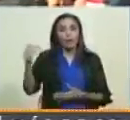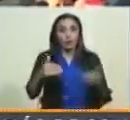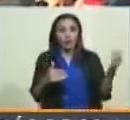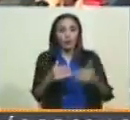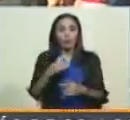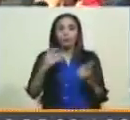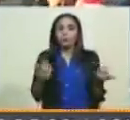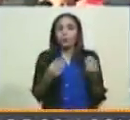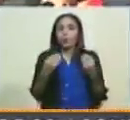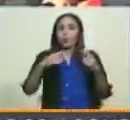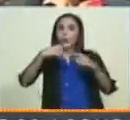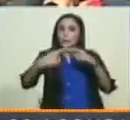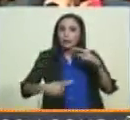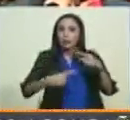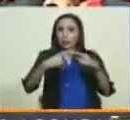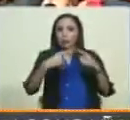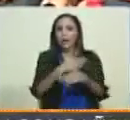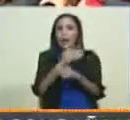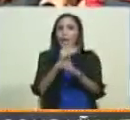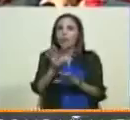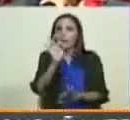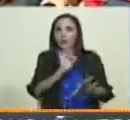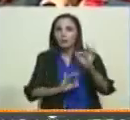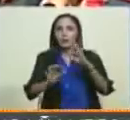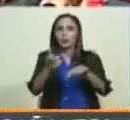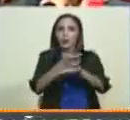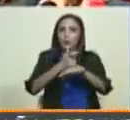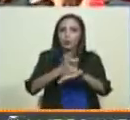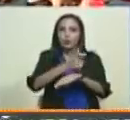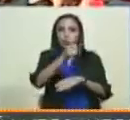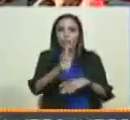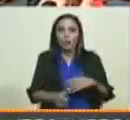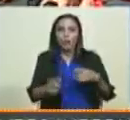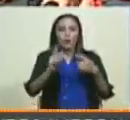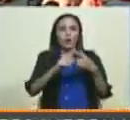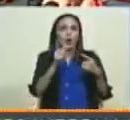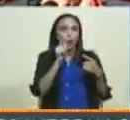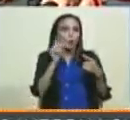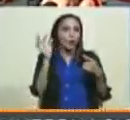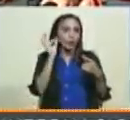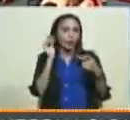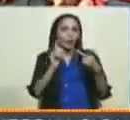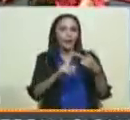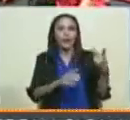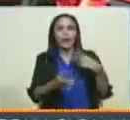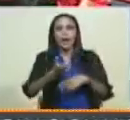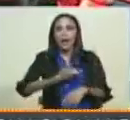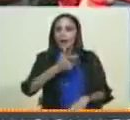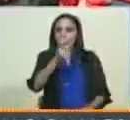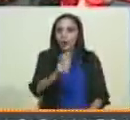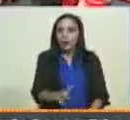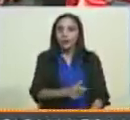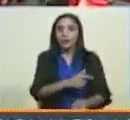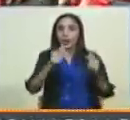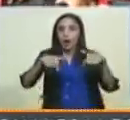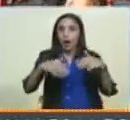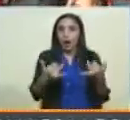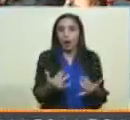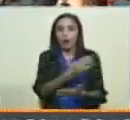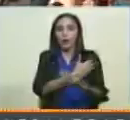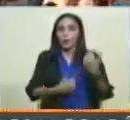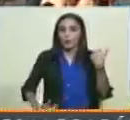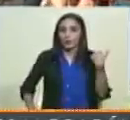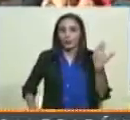ciclo democrático de elegir gobernadores y gobernadoras, alcaldes, alcaldesas y ahora el presidente